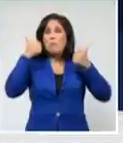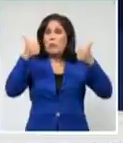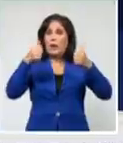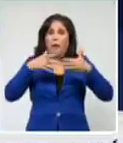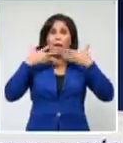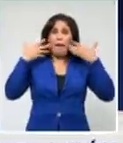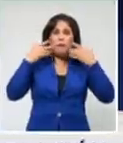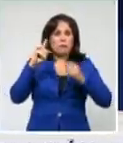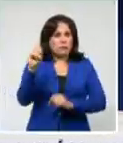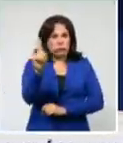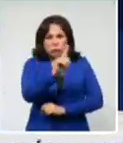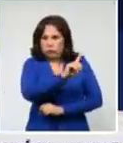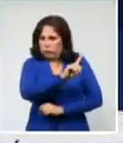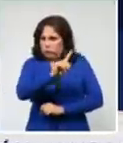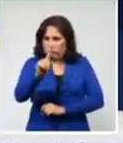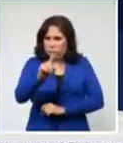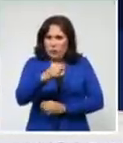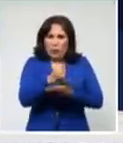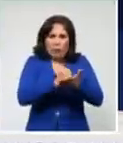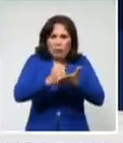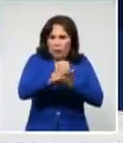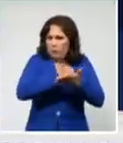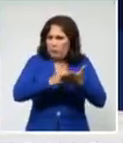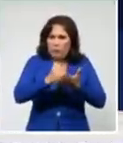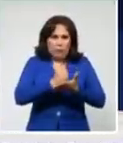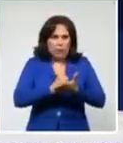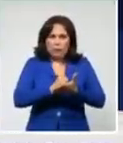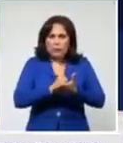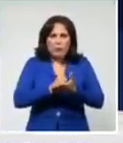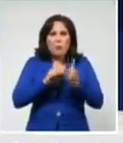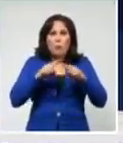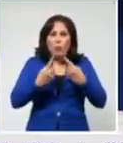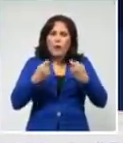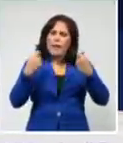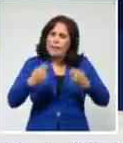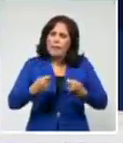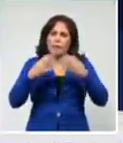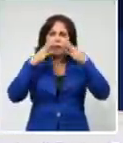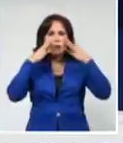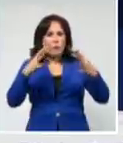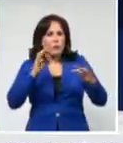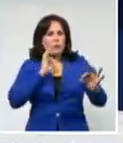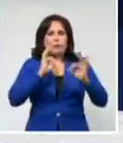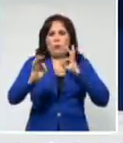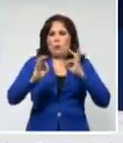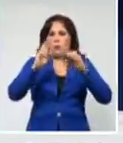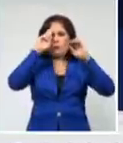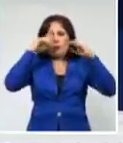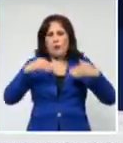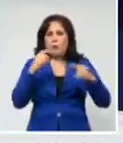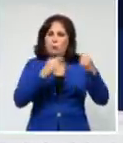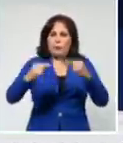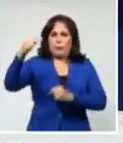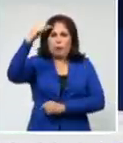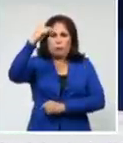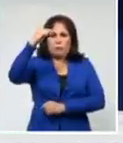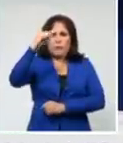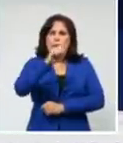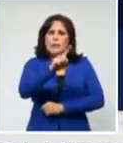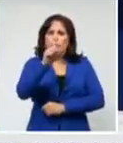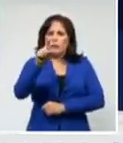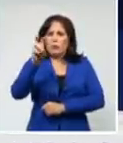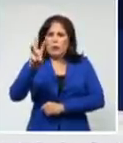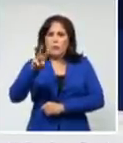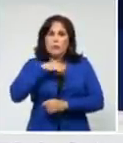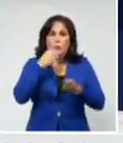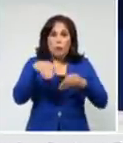piense nadie que es que queremos decir que no es importante, es muy importante para Cuba el número de 113 personas